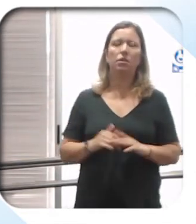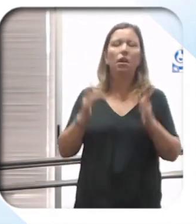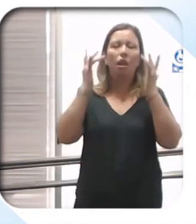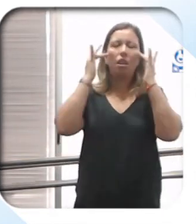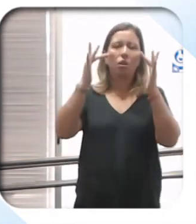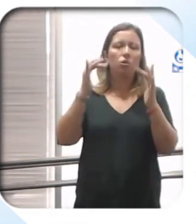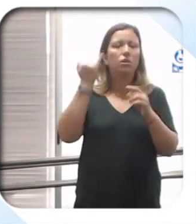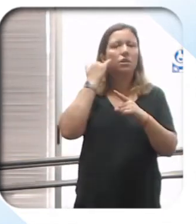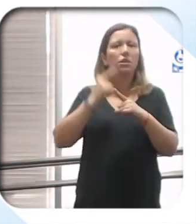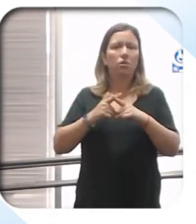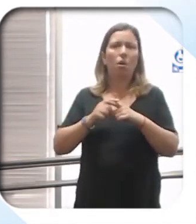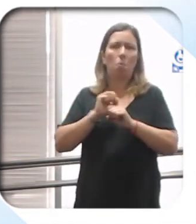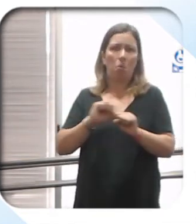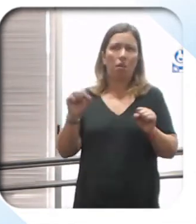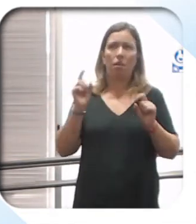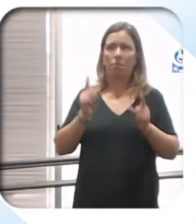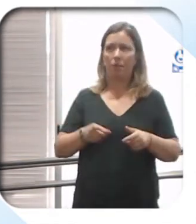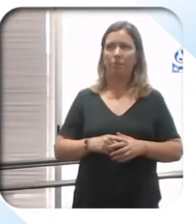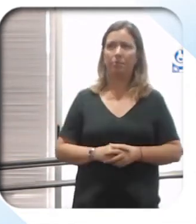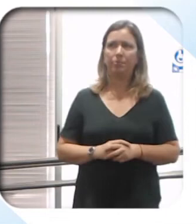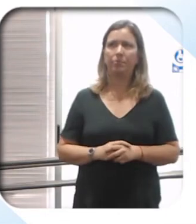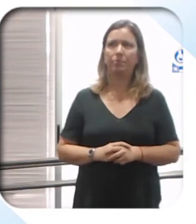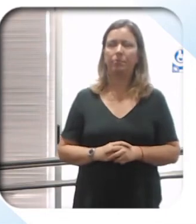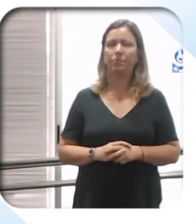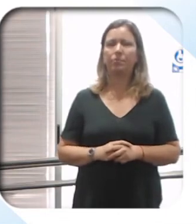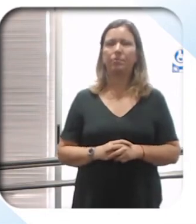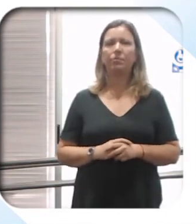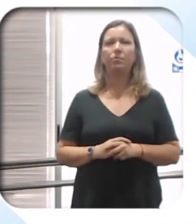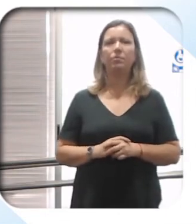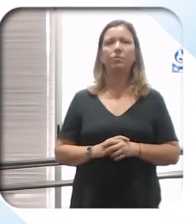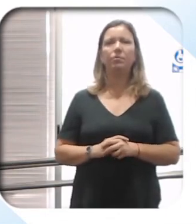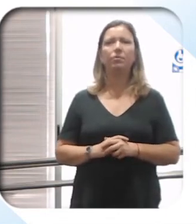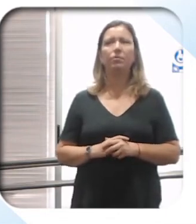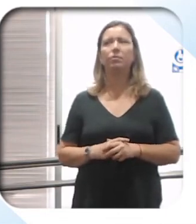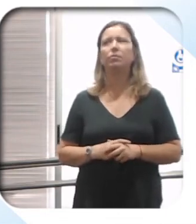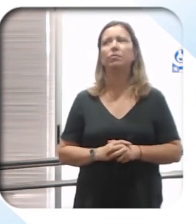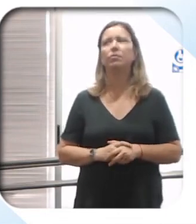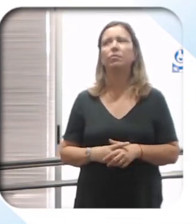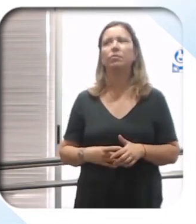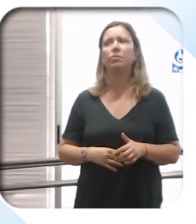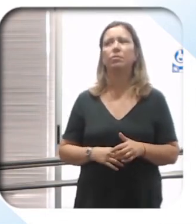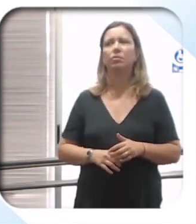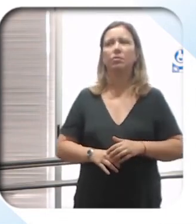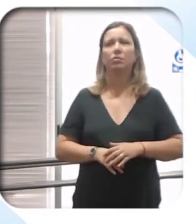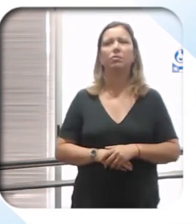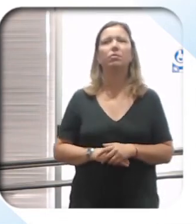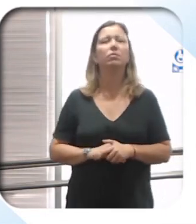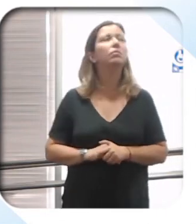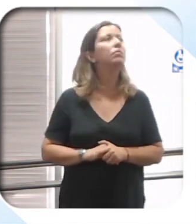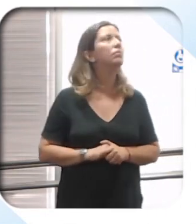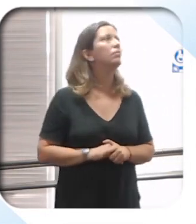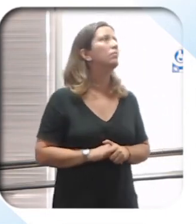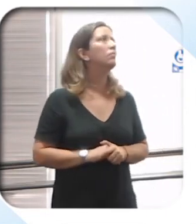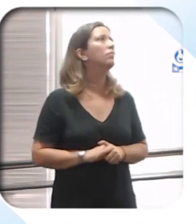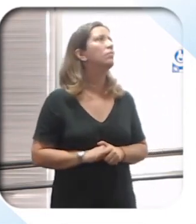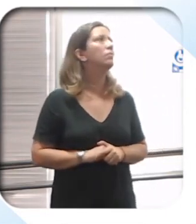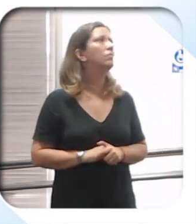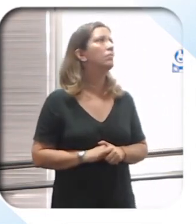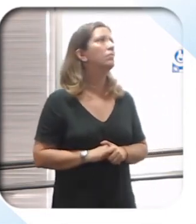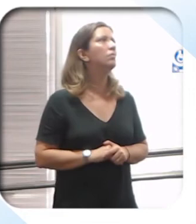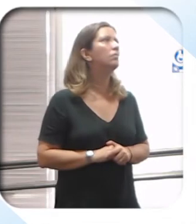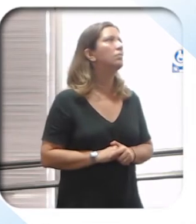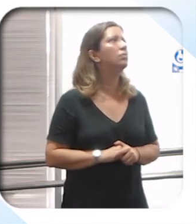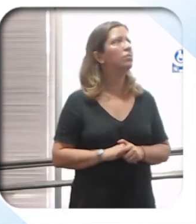Educación en sexualidad también. ¿Es real la inclusión cuando negamos su sexualidad y no los apoyamos en su